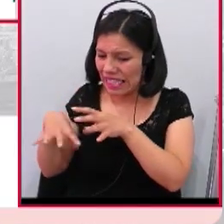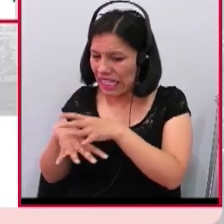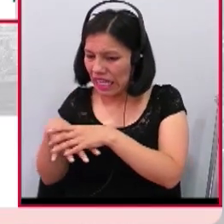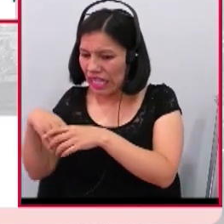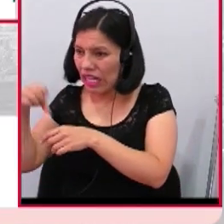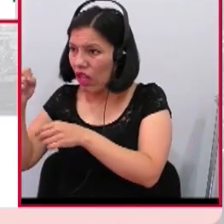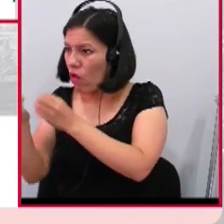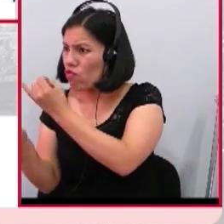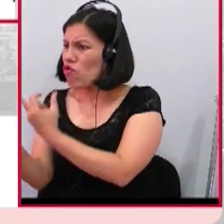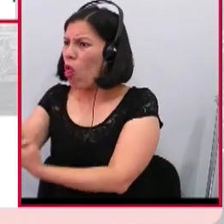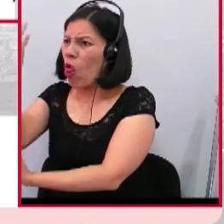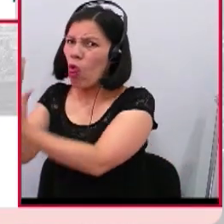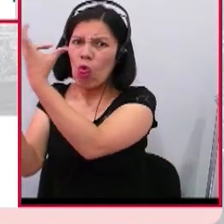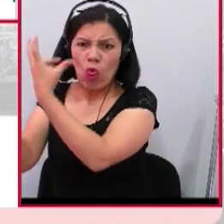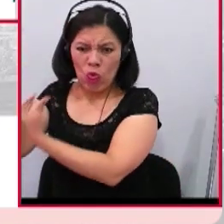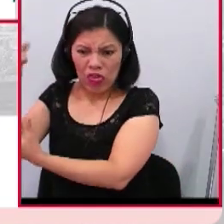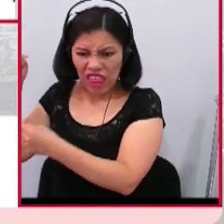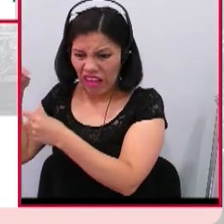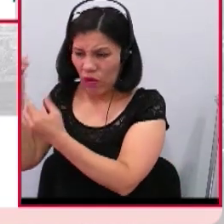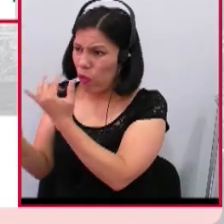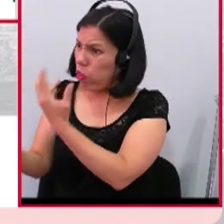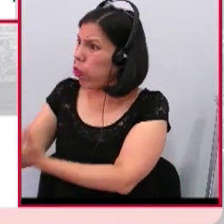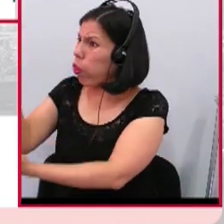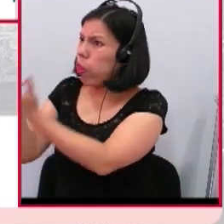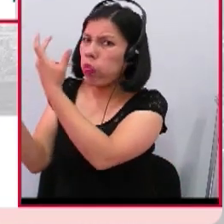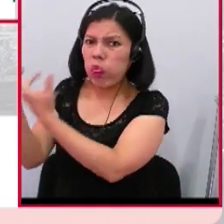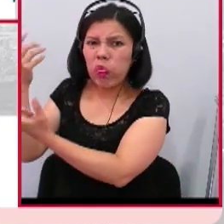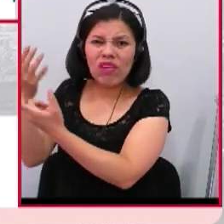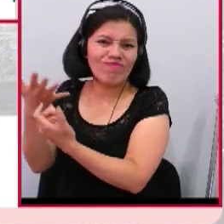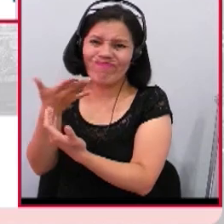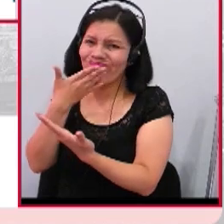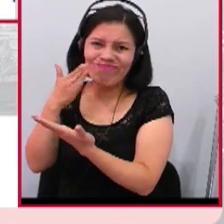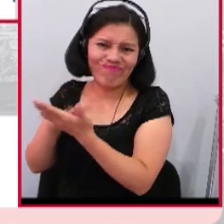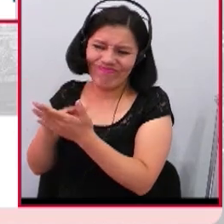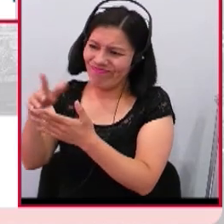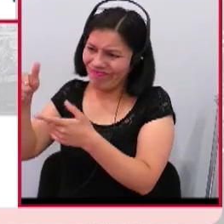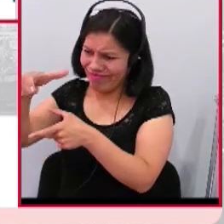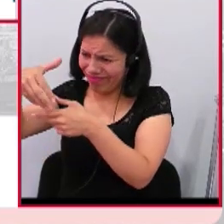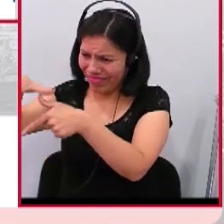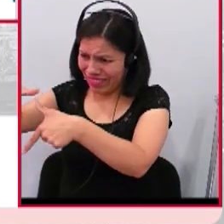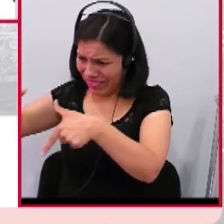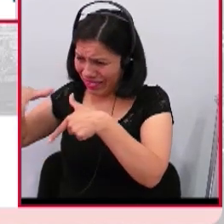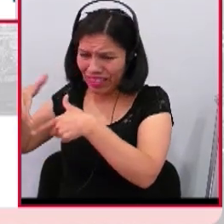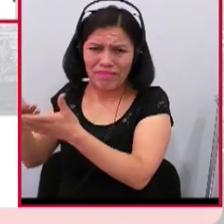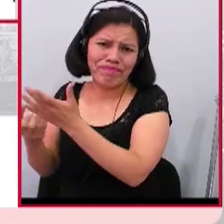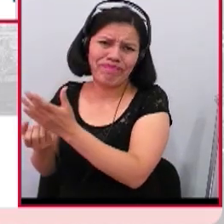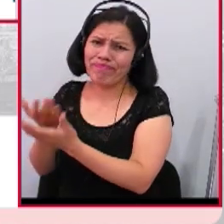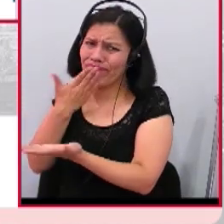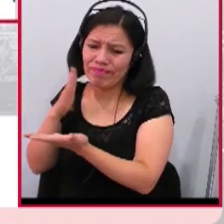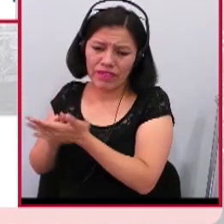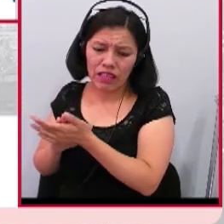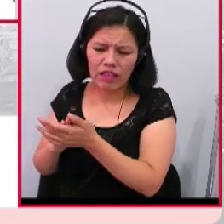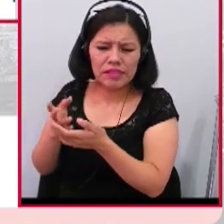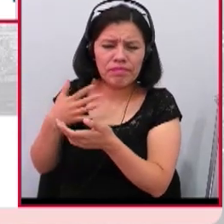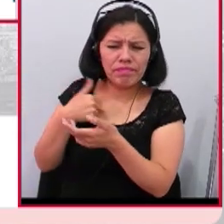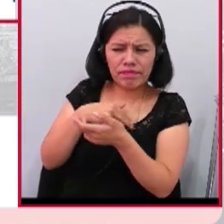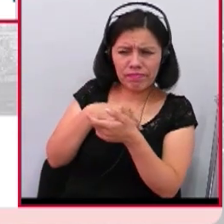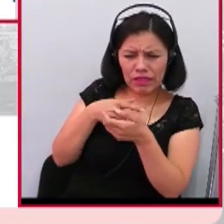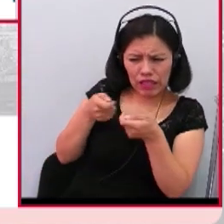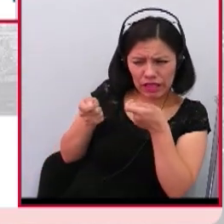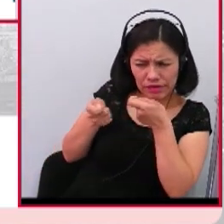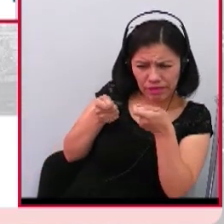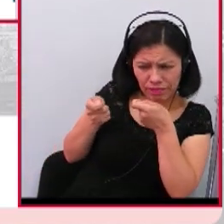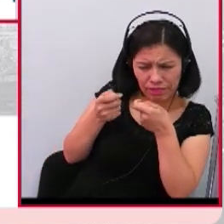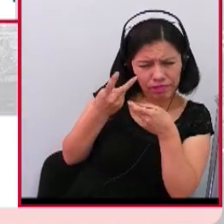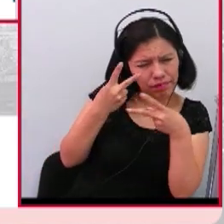llamas inmensas, en el cual está dañando esa zona. Lo que no queremos es dañar esa zona. Entonces, ¿qué hemos hecho? Hemos regulado, hemos revisado el